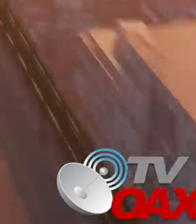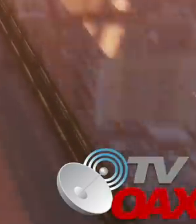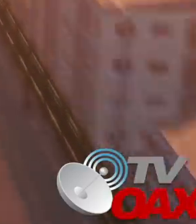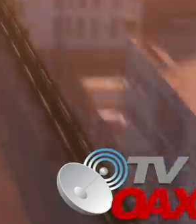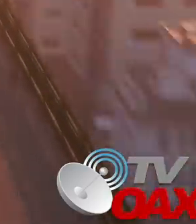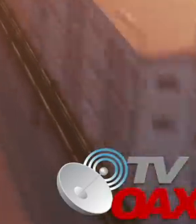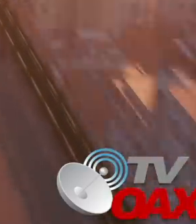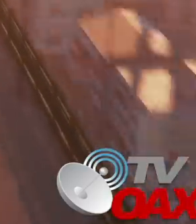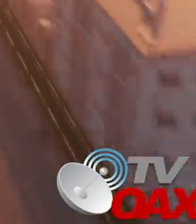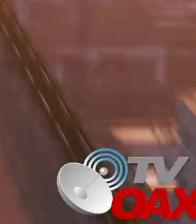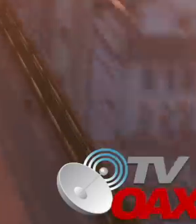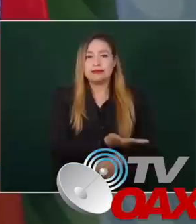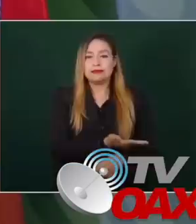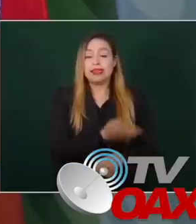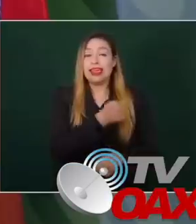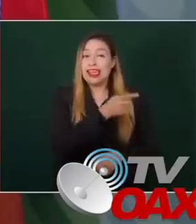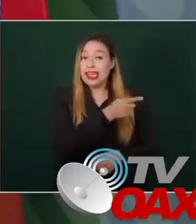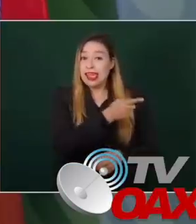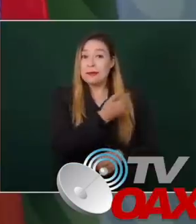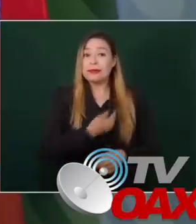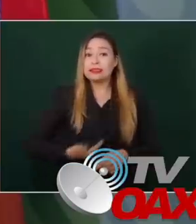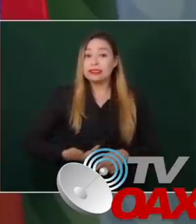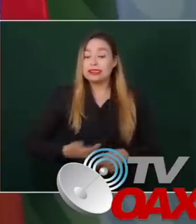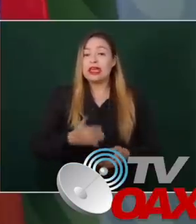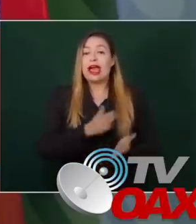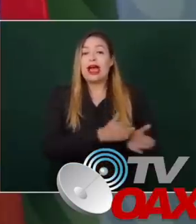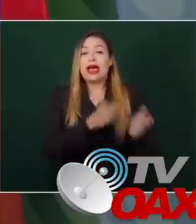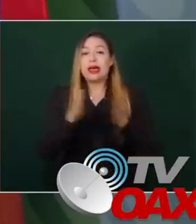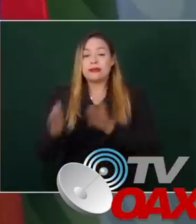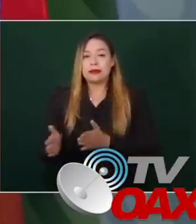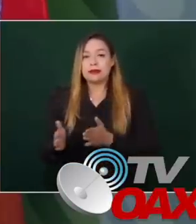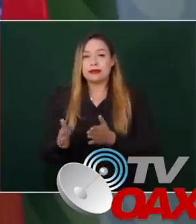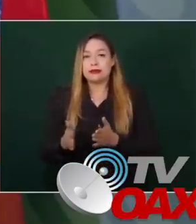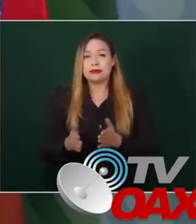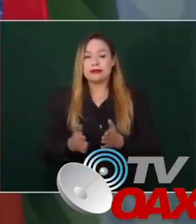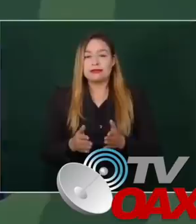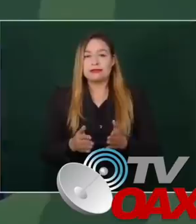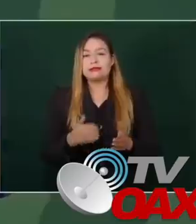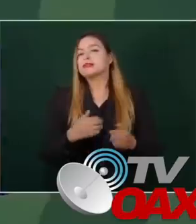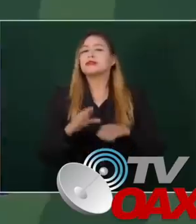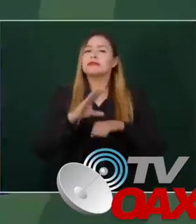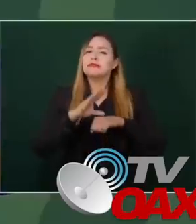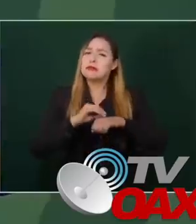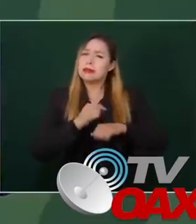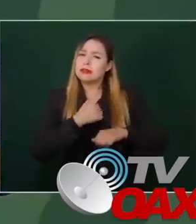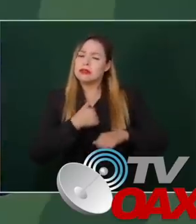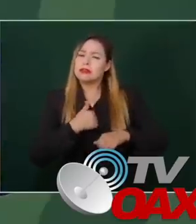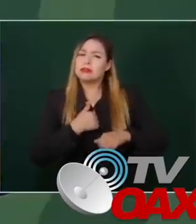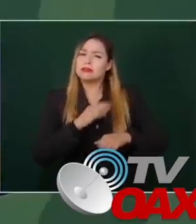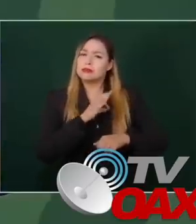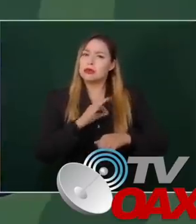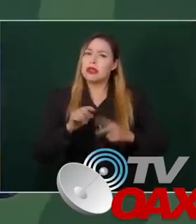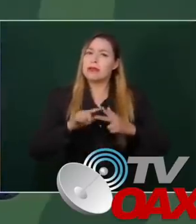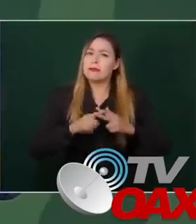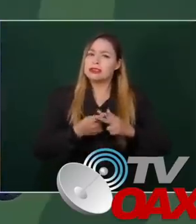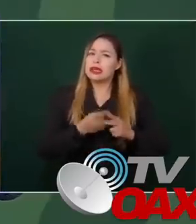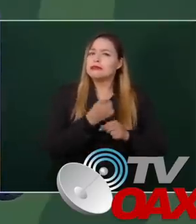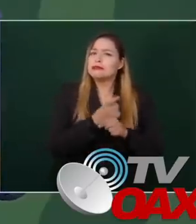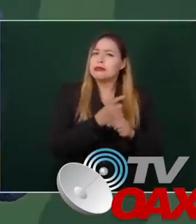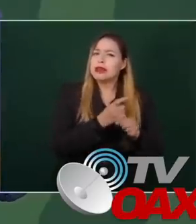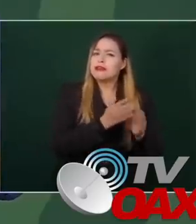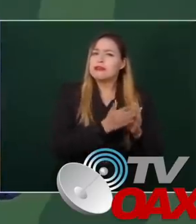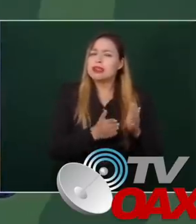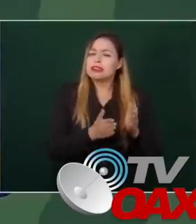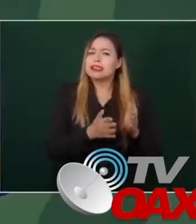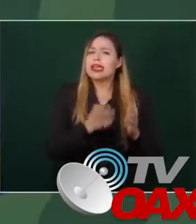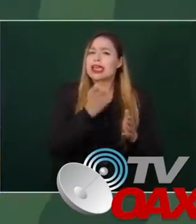la concesión para echar a andar este tren, que en una primera fase va a ir de Santa